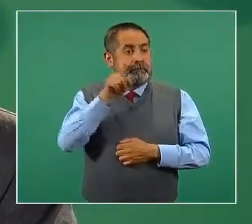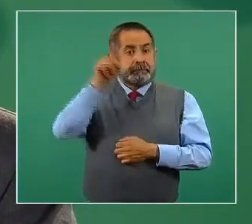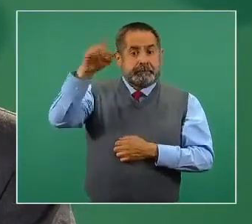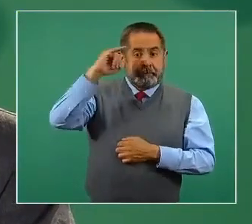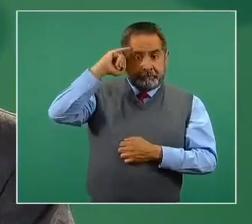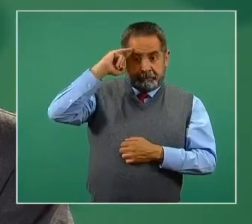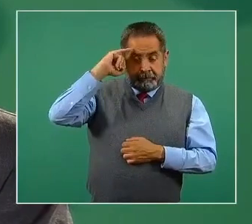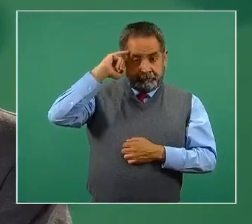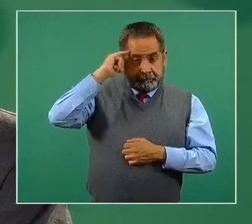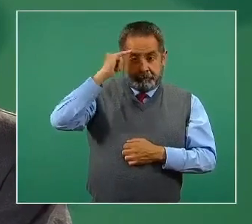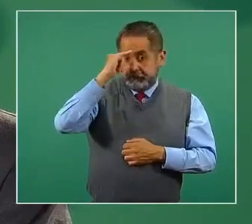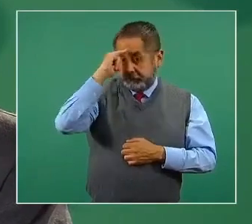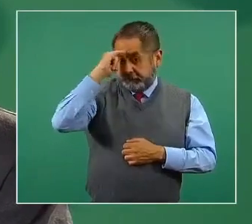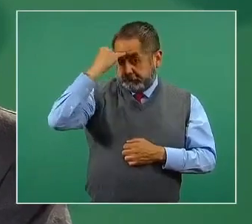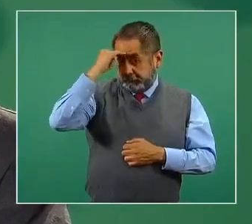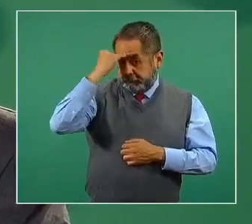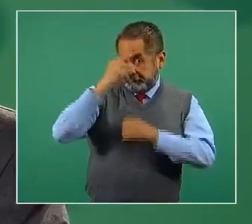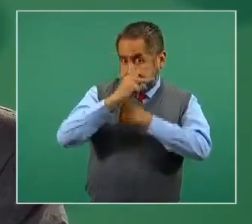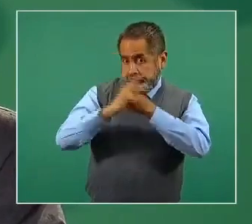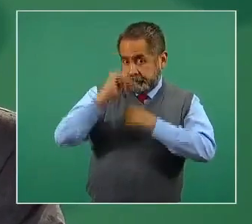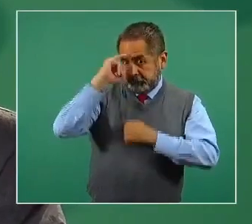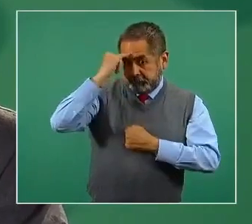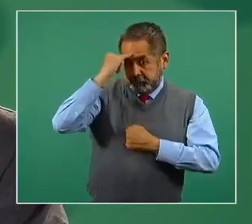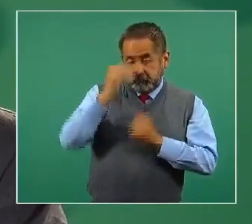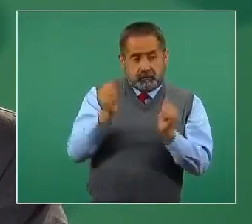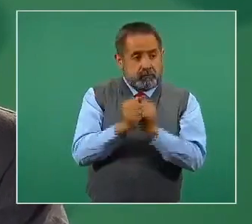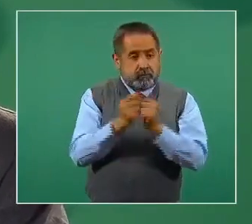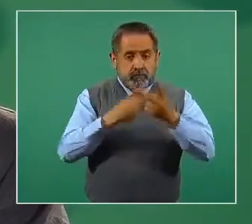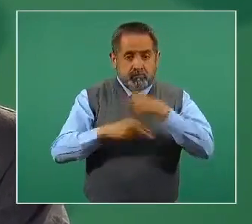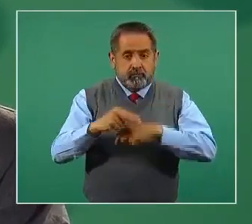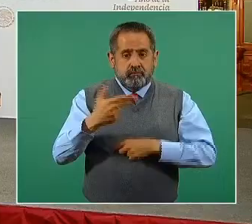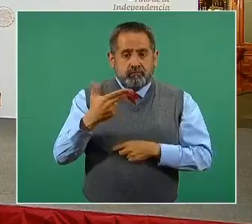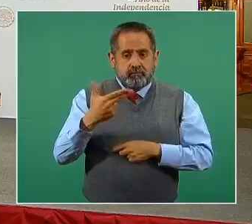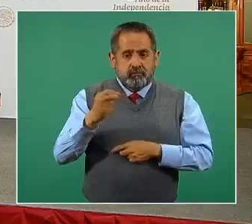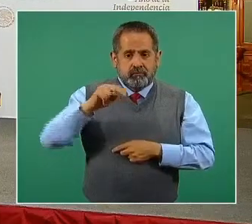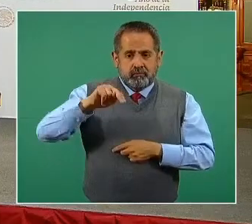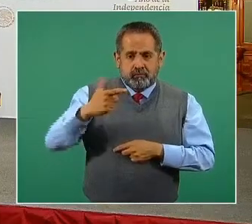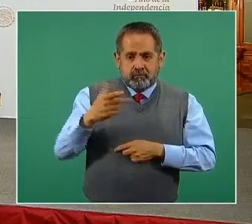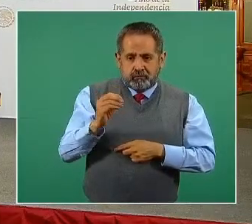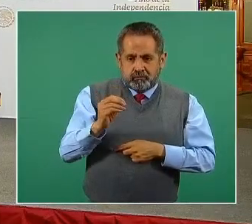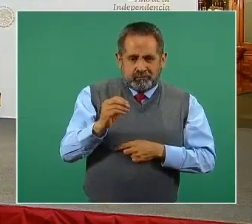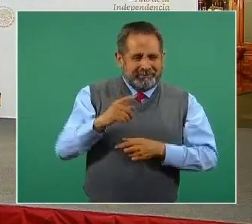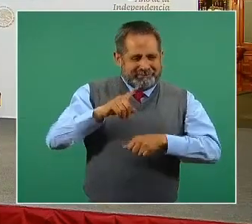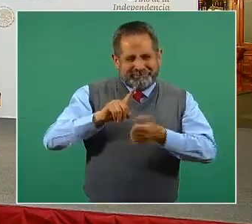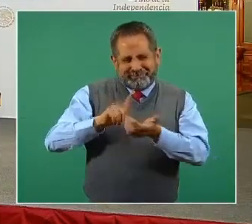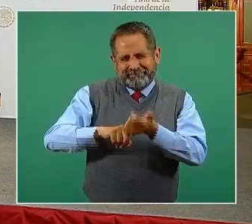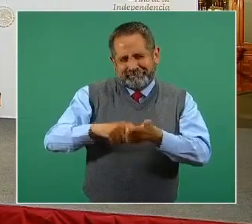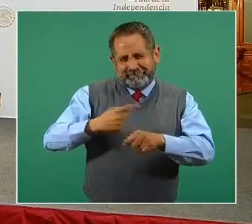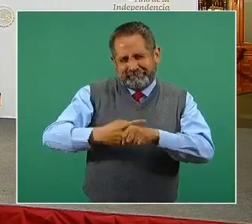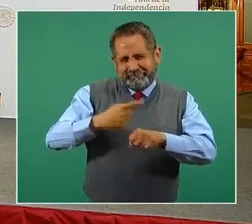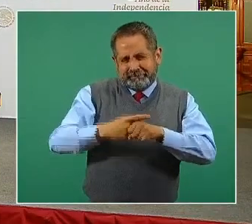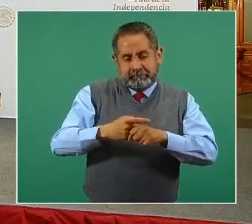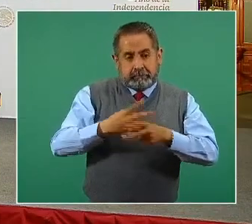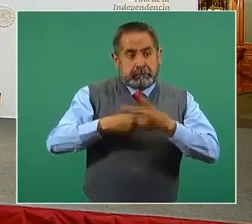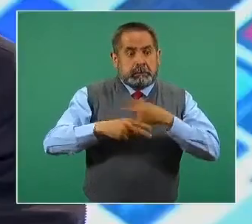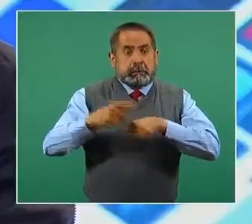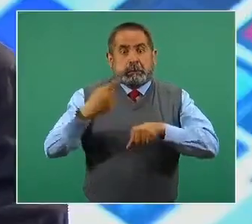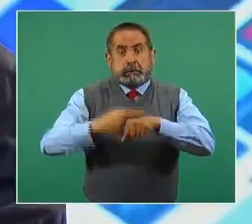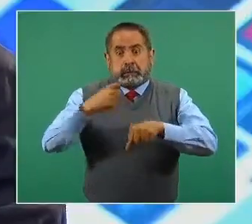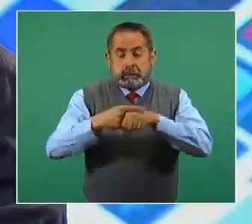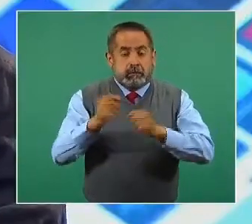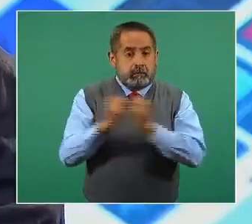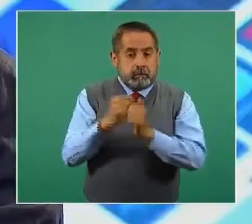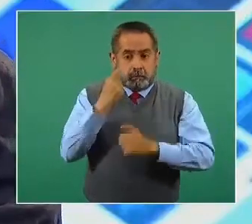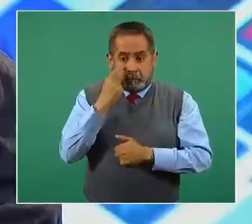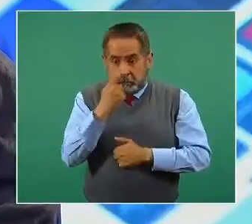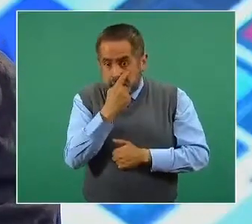India está ocurriendo una enfermedad por hongos que está causando graves lesiones oculares y